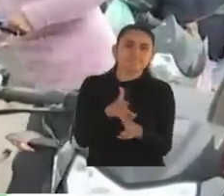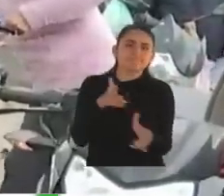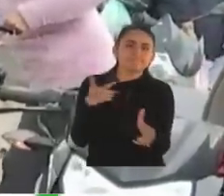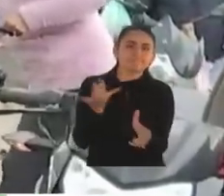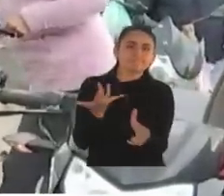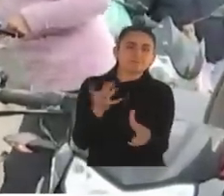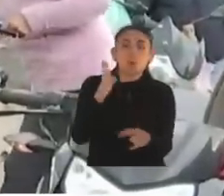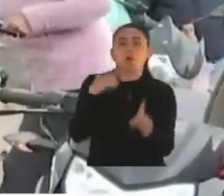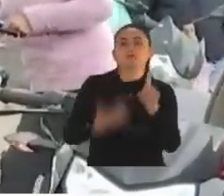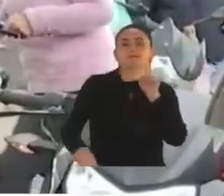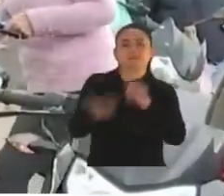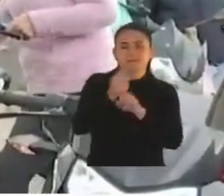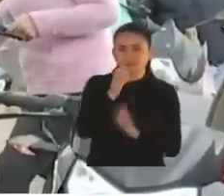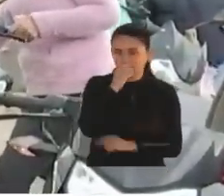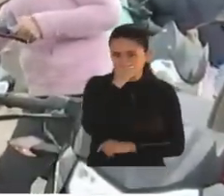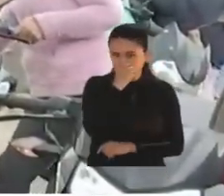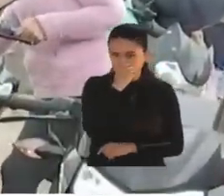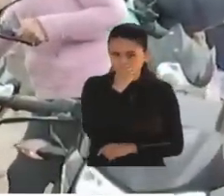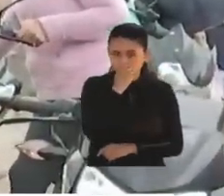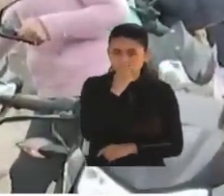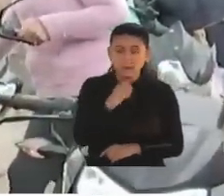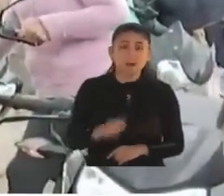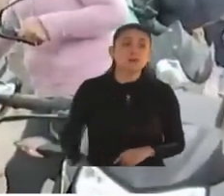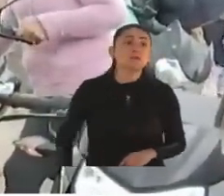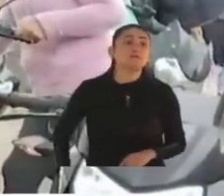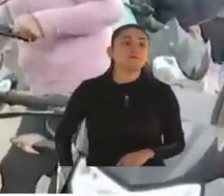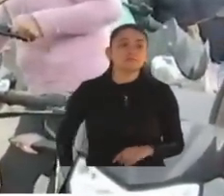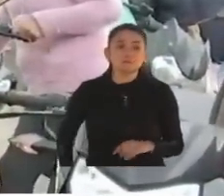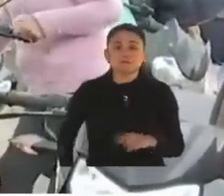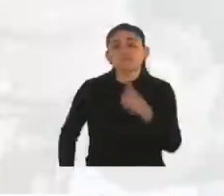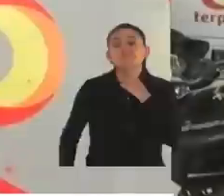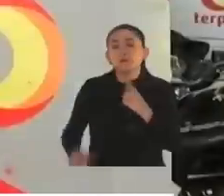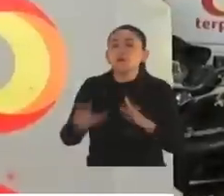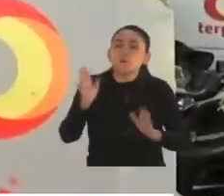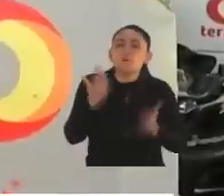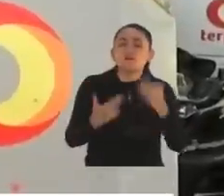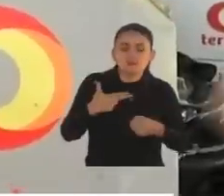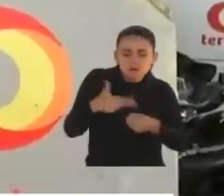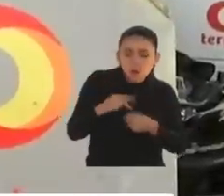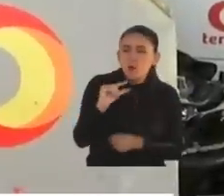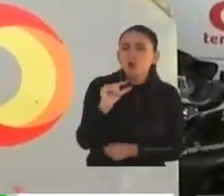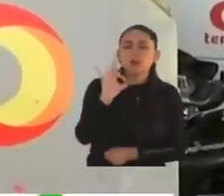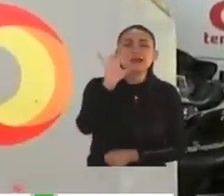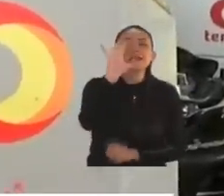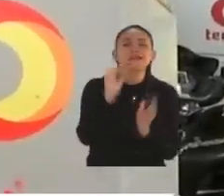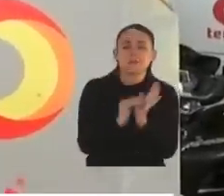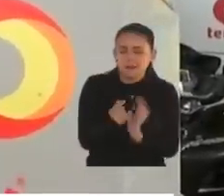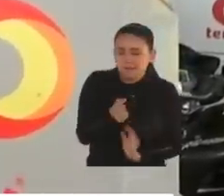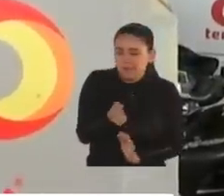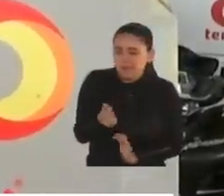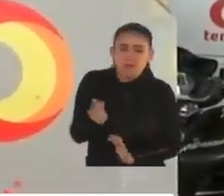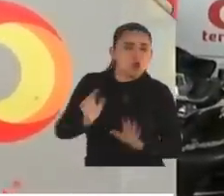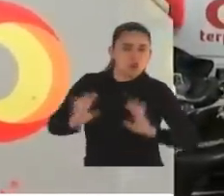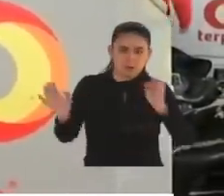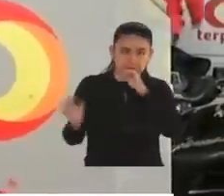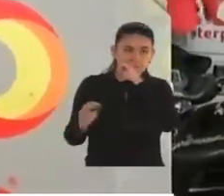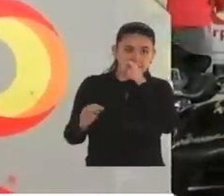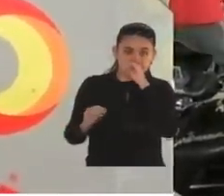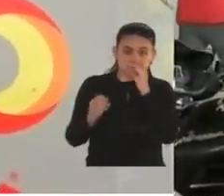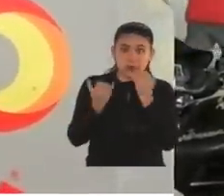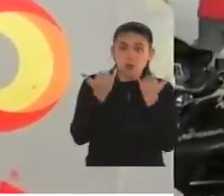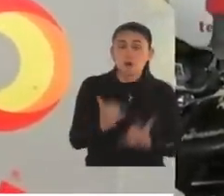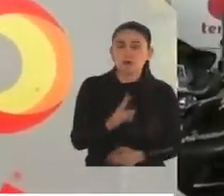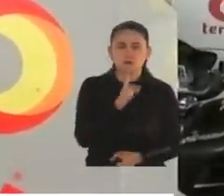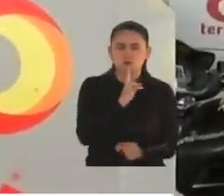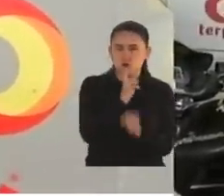poder conseguir, dicen que posiblemente le han de taquear unos 15.000 pesos. Sí está un poquito apretada porque no todas